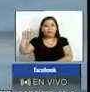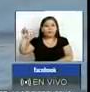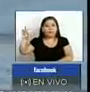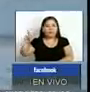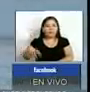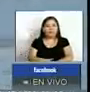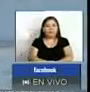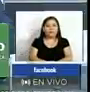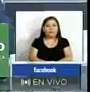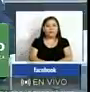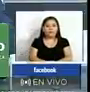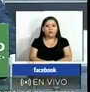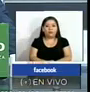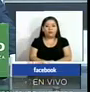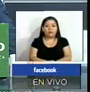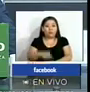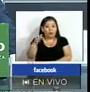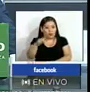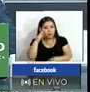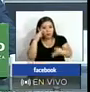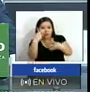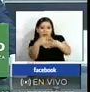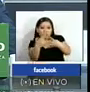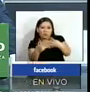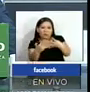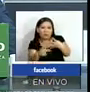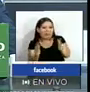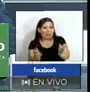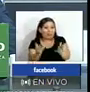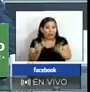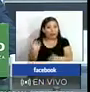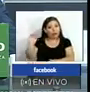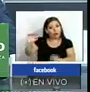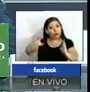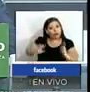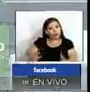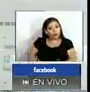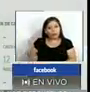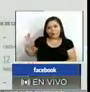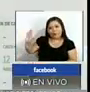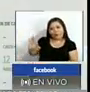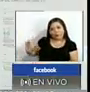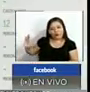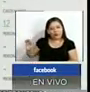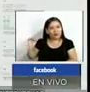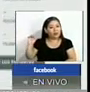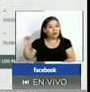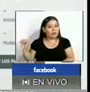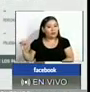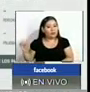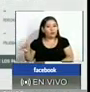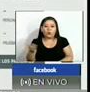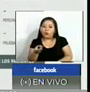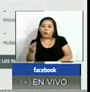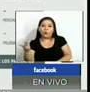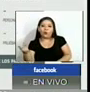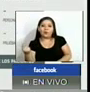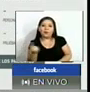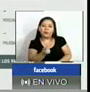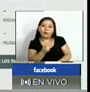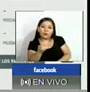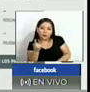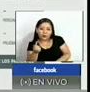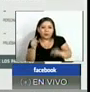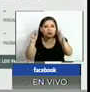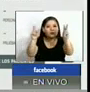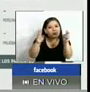Hechos. Vamos a revisar datos que están en la página oficial del gobierno, donde se registran las cifras de las estadísticas